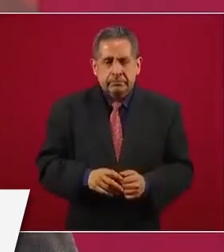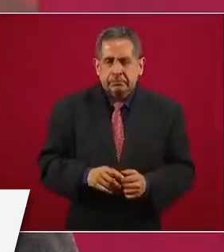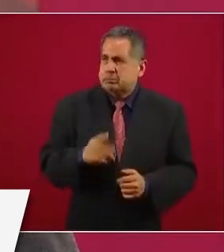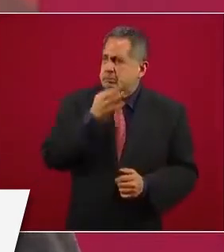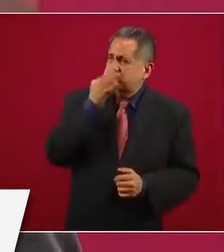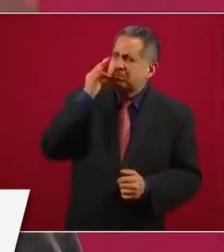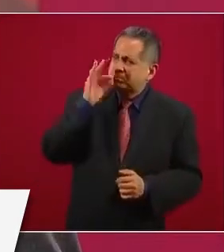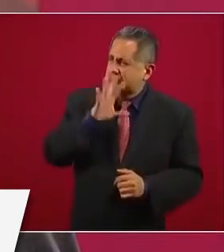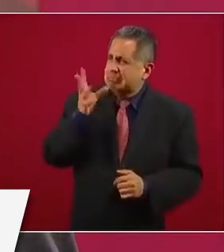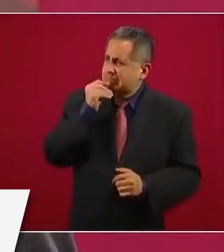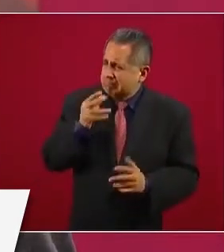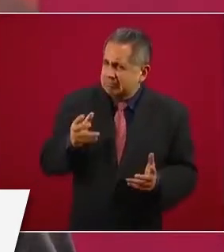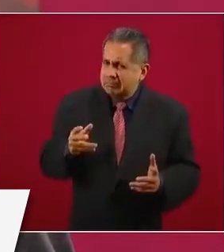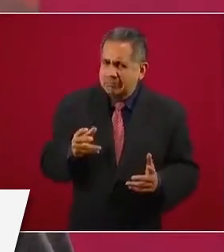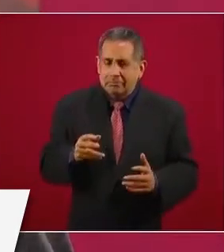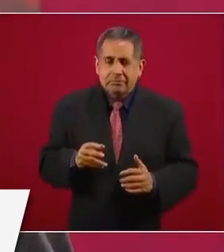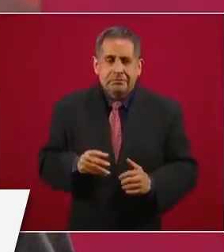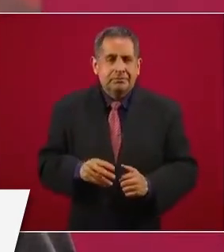Cállese.